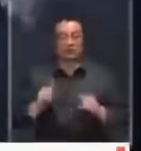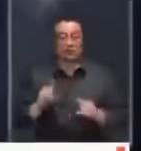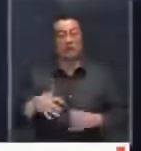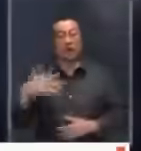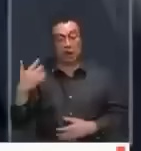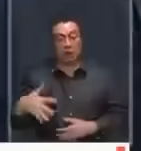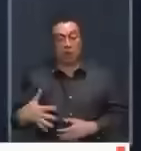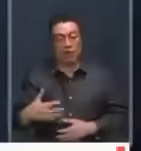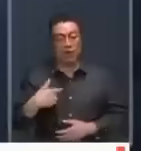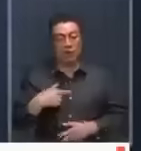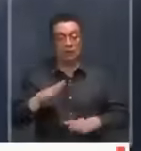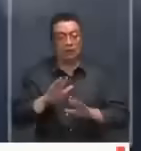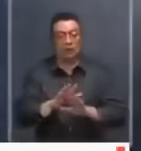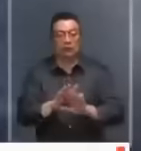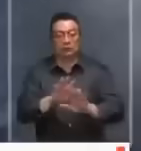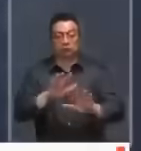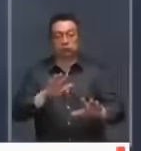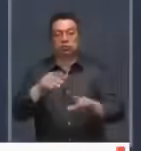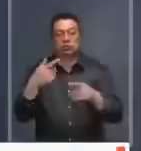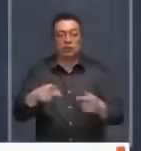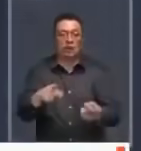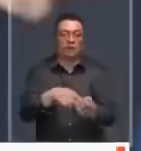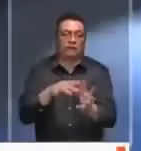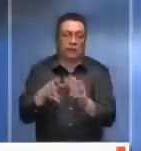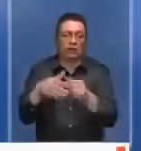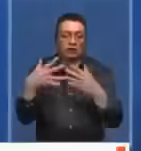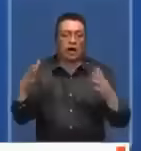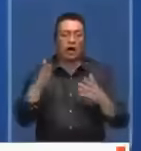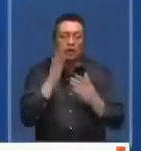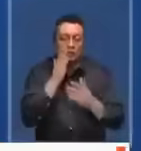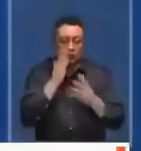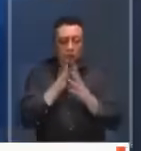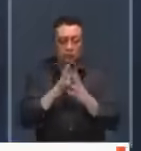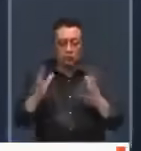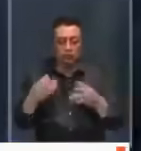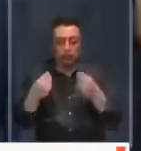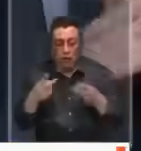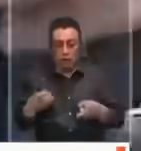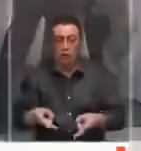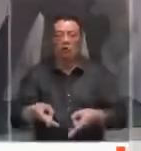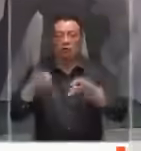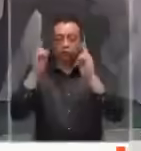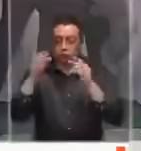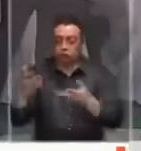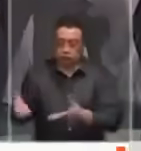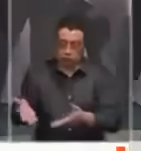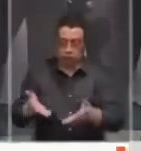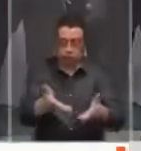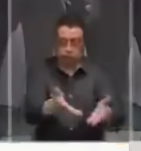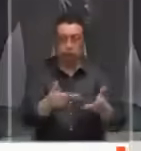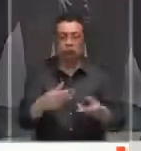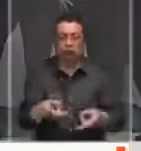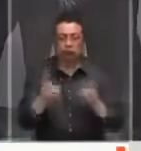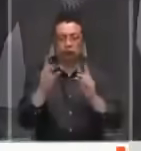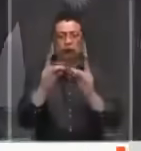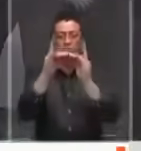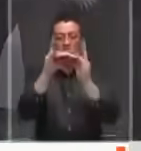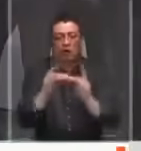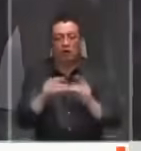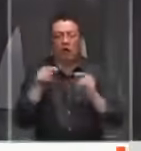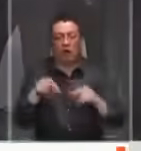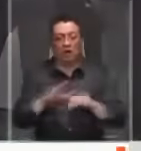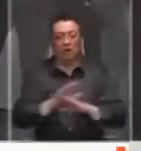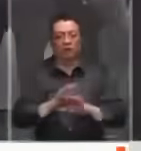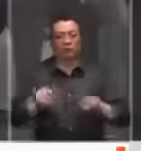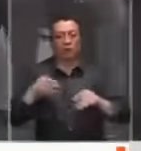mantener esa distancia. Ellos ya han sido una familia extremadamente generosa al momento de vivir este dolor en medio de un funeral de Estado.